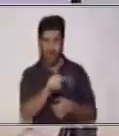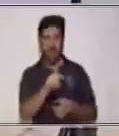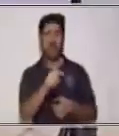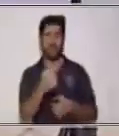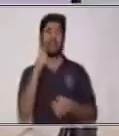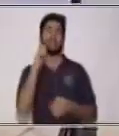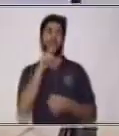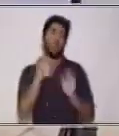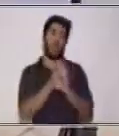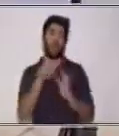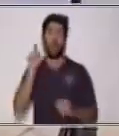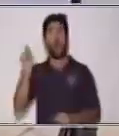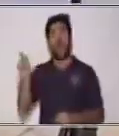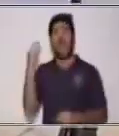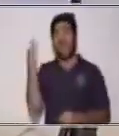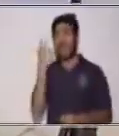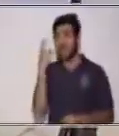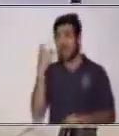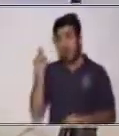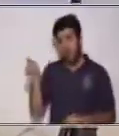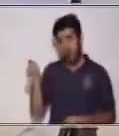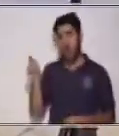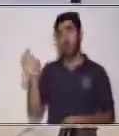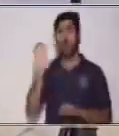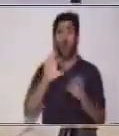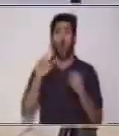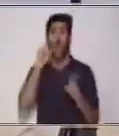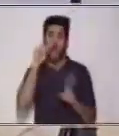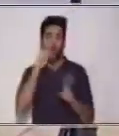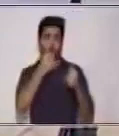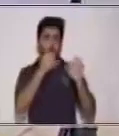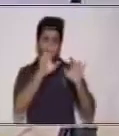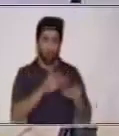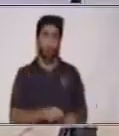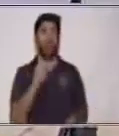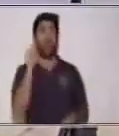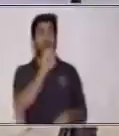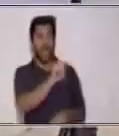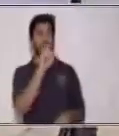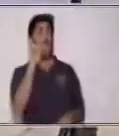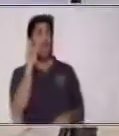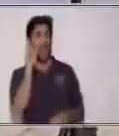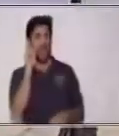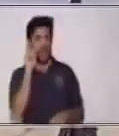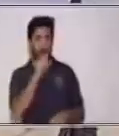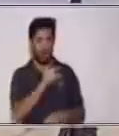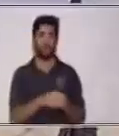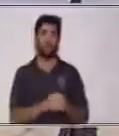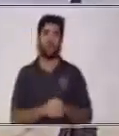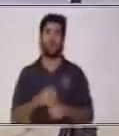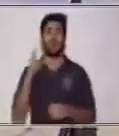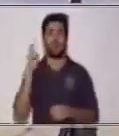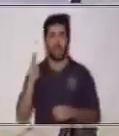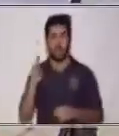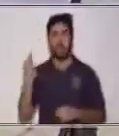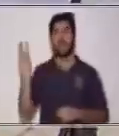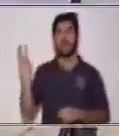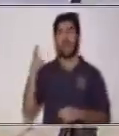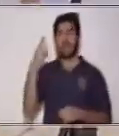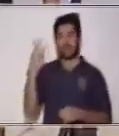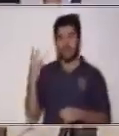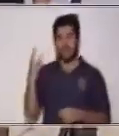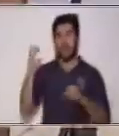para hacer la redacción de este texto tendrá que ser en tercera persona. Muy